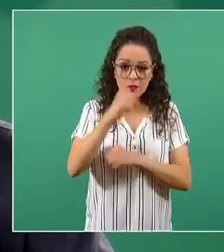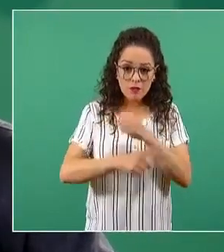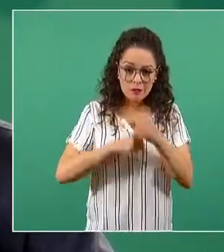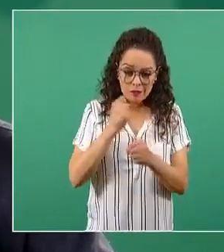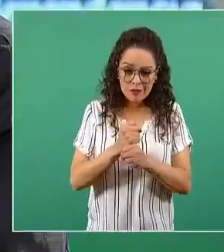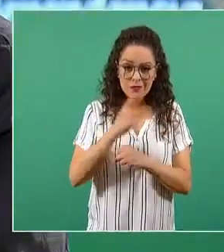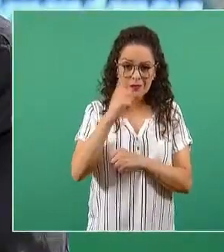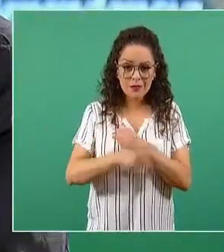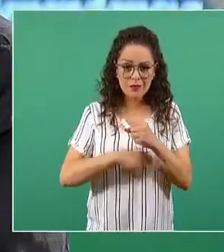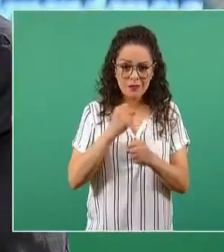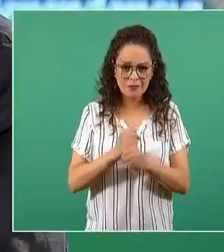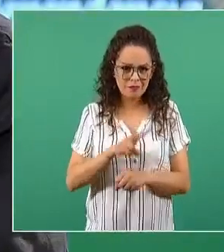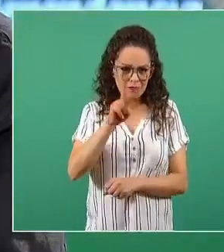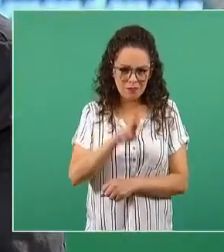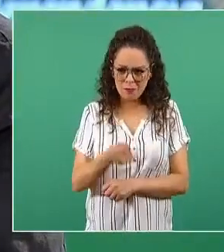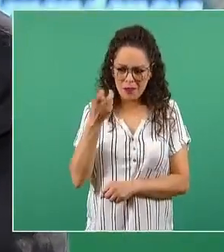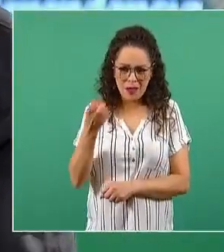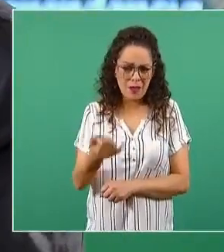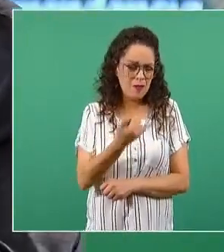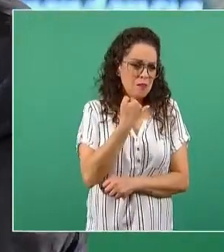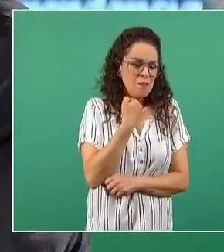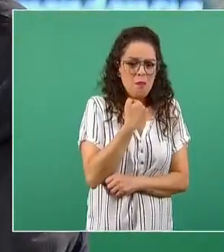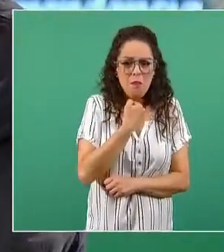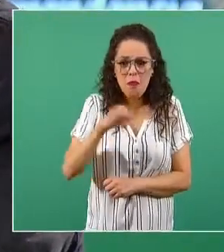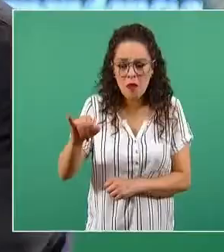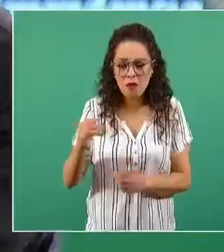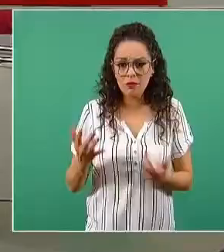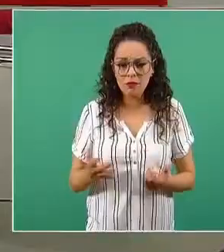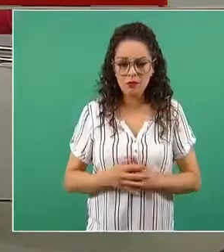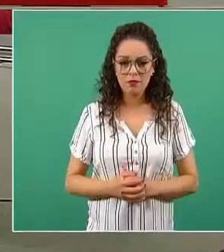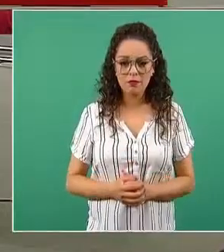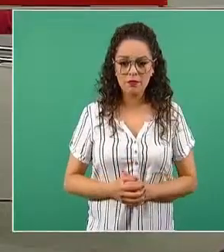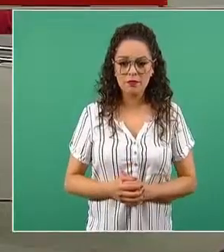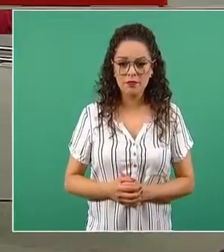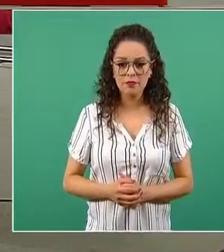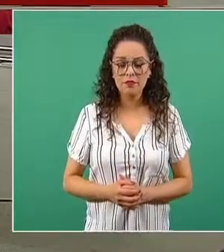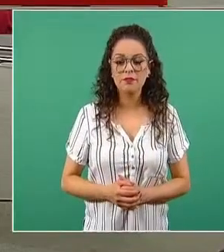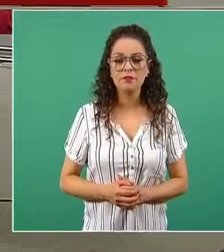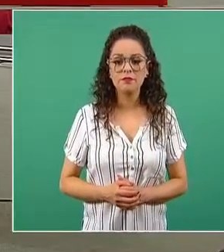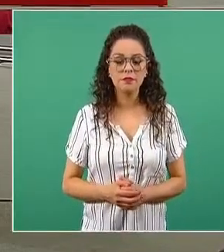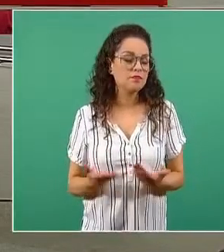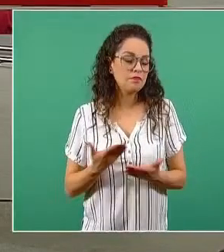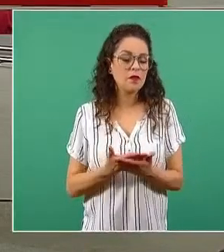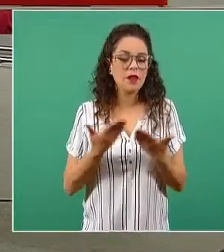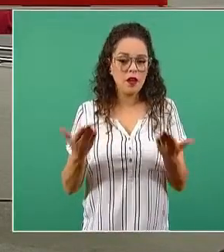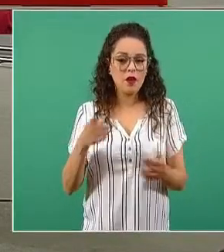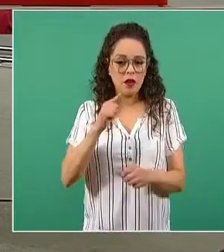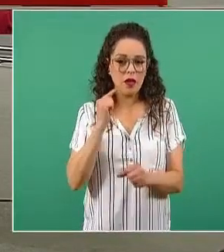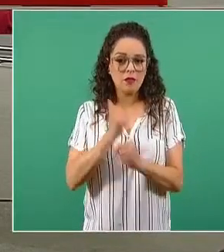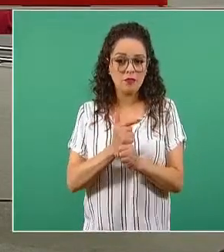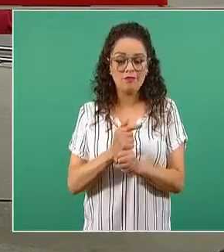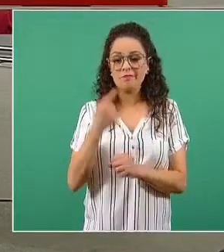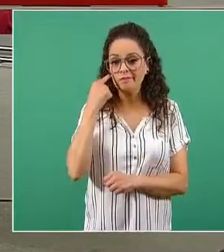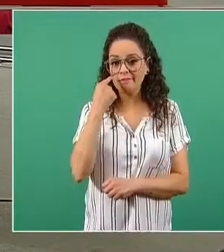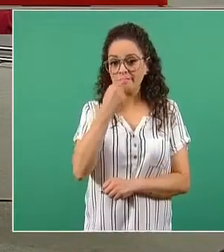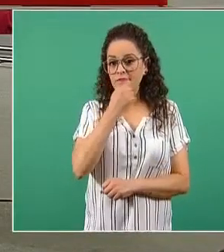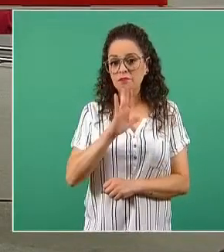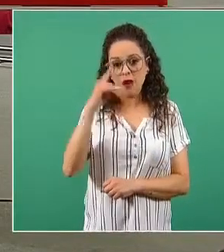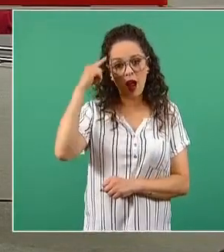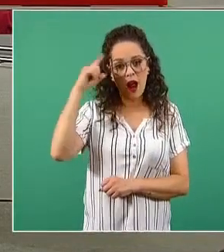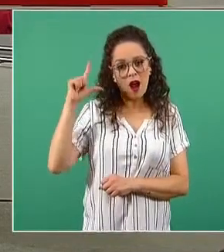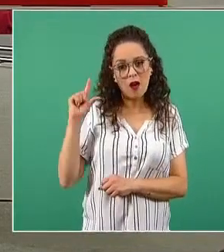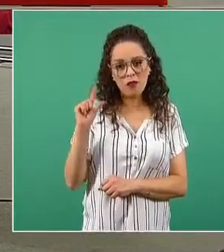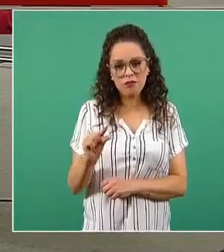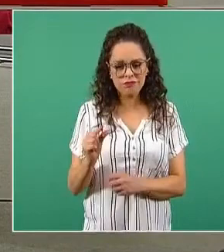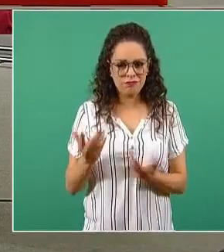Imagínense lo fuera de lugar que era esto, que refleja nuevamente una visión muy reducida del elemento